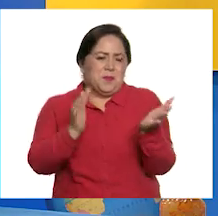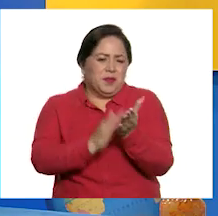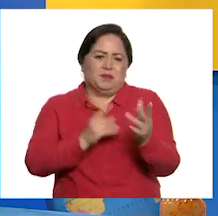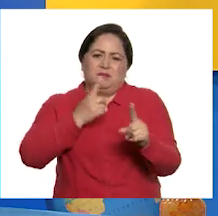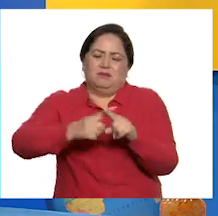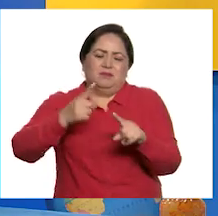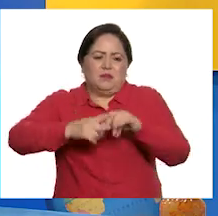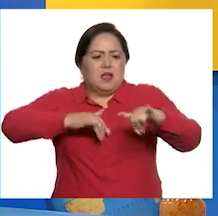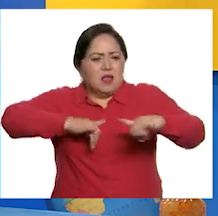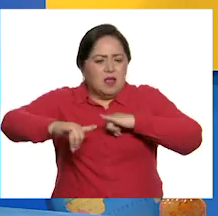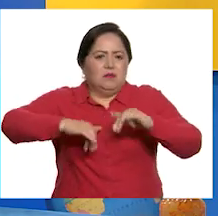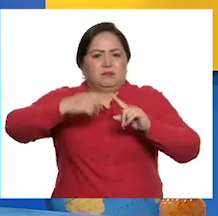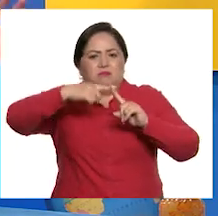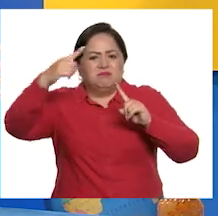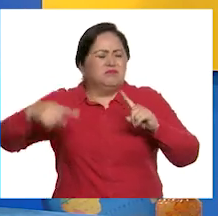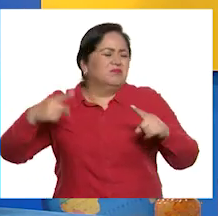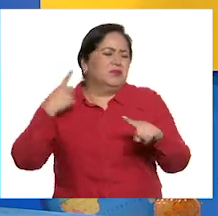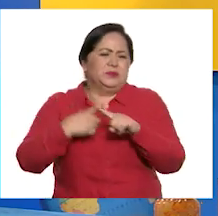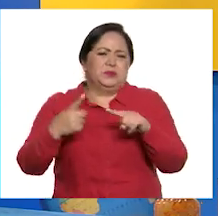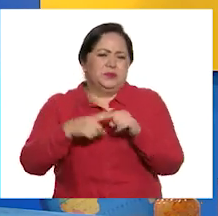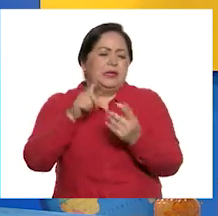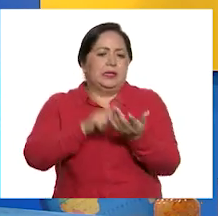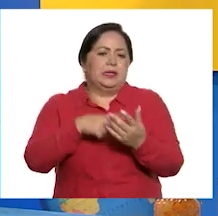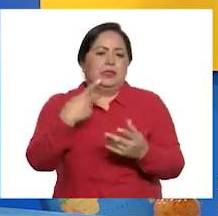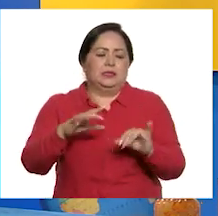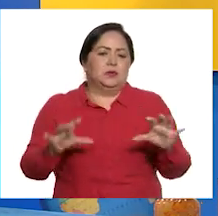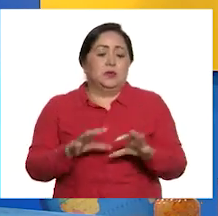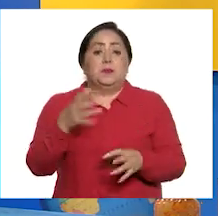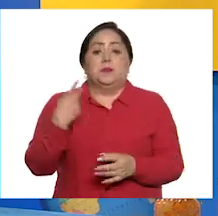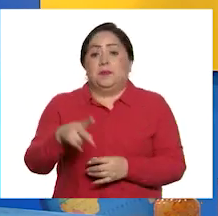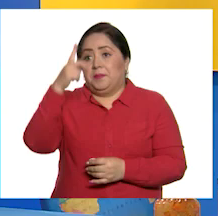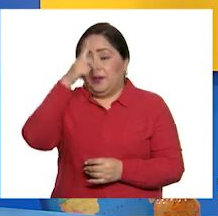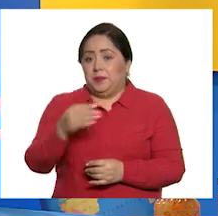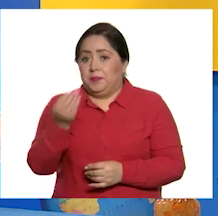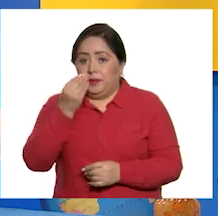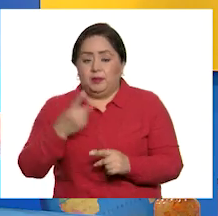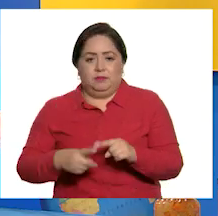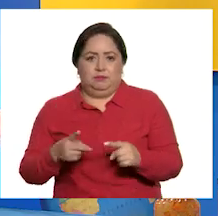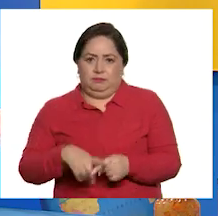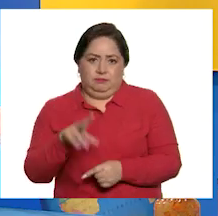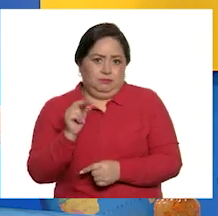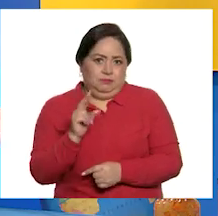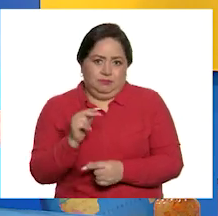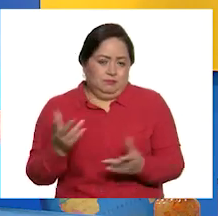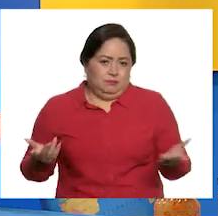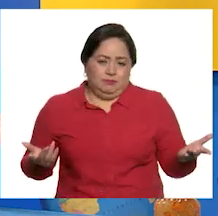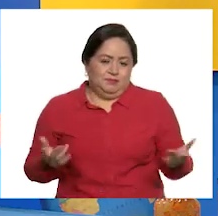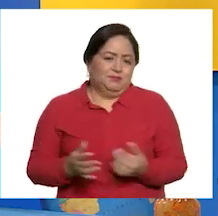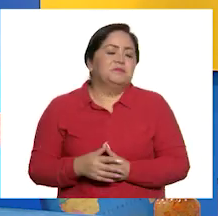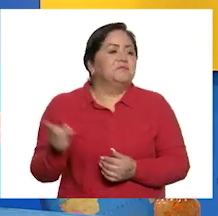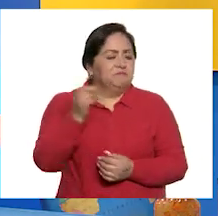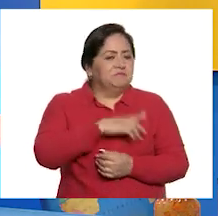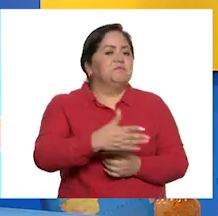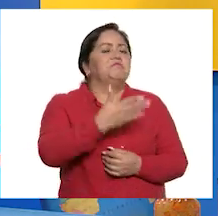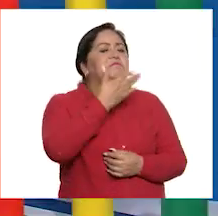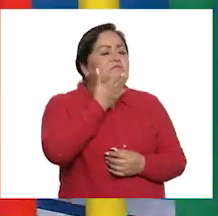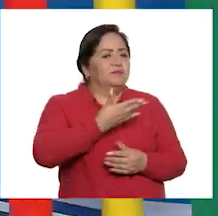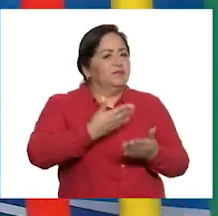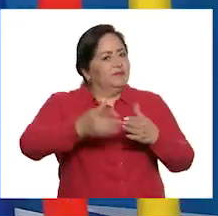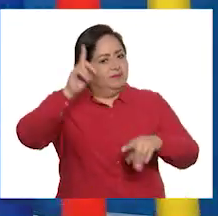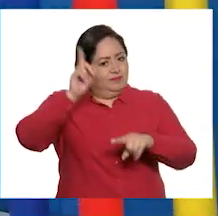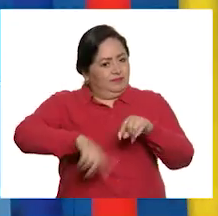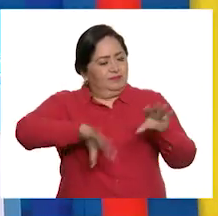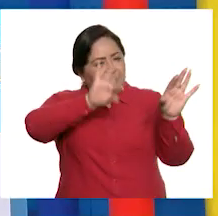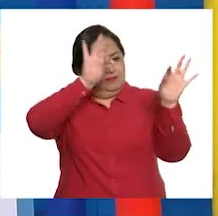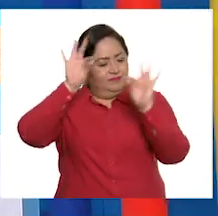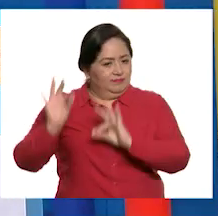hacer gráficas, presentaciones y muchas otras cosas más. Pero pues no sirve para conservar alimentos. Entonces, la vamos a quitar,